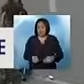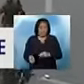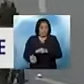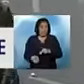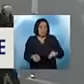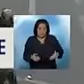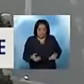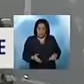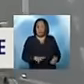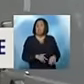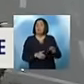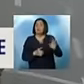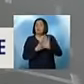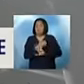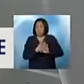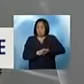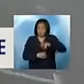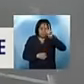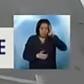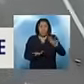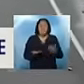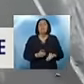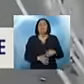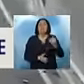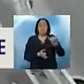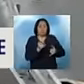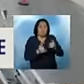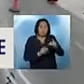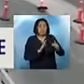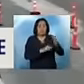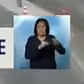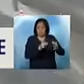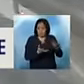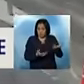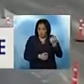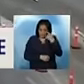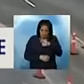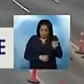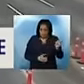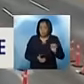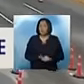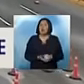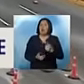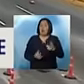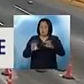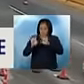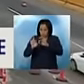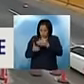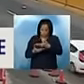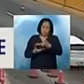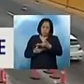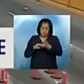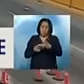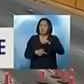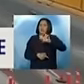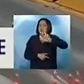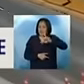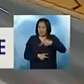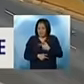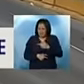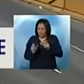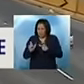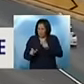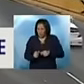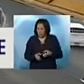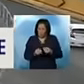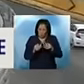Público y finalmente el Poder Judicial contra estas personas, ¿no? Ahora, también por este comunicado conocemos que son un promedio de 3.000 personas, es decir,